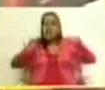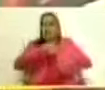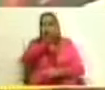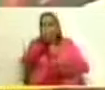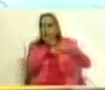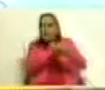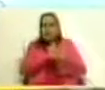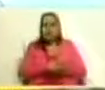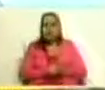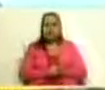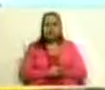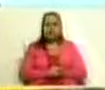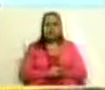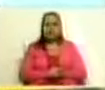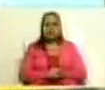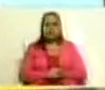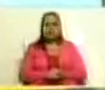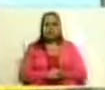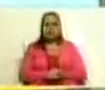plena.